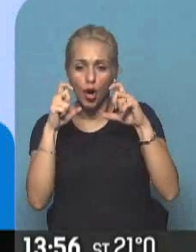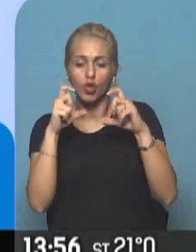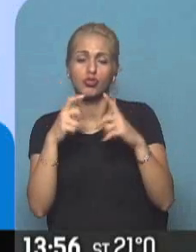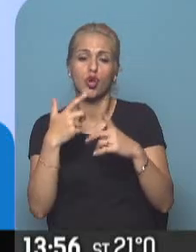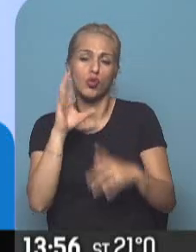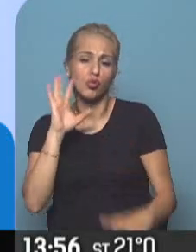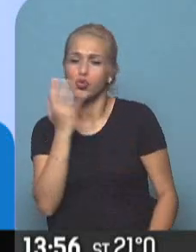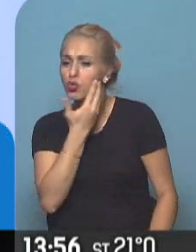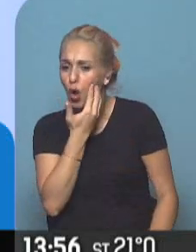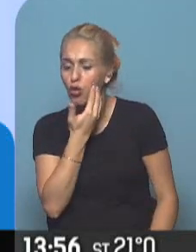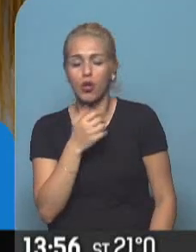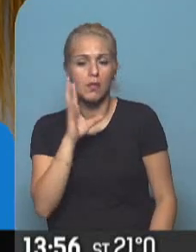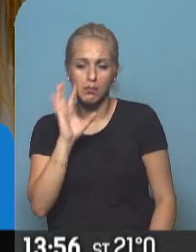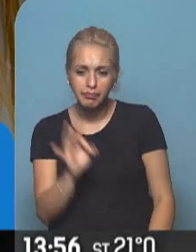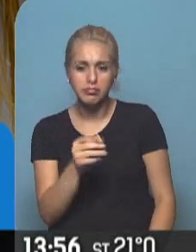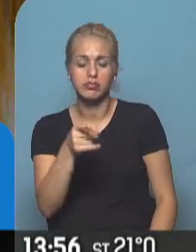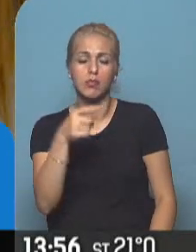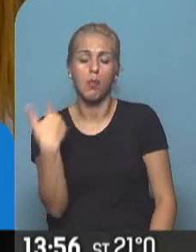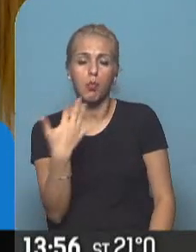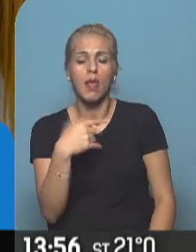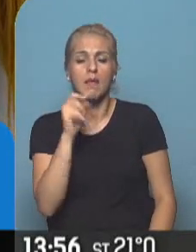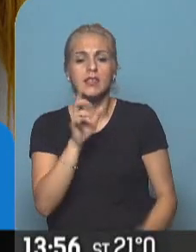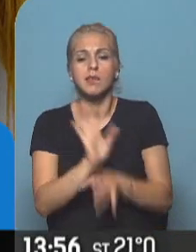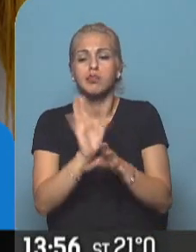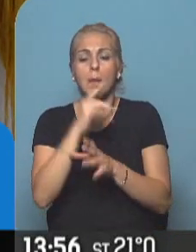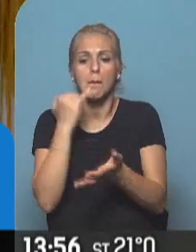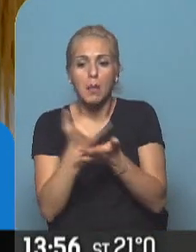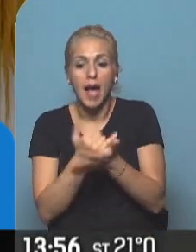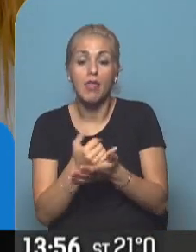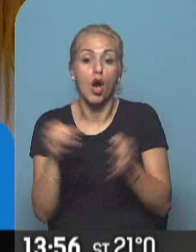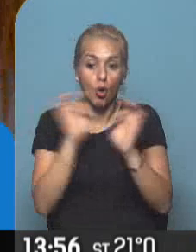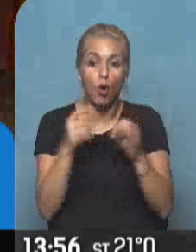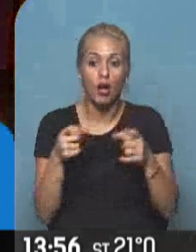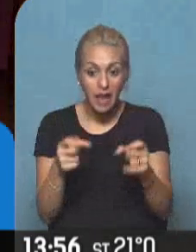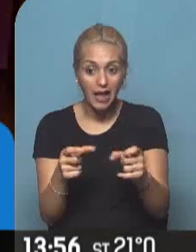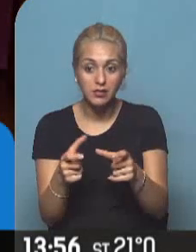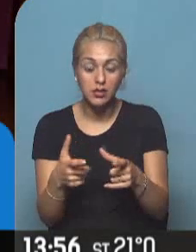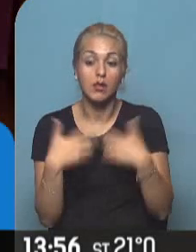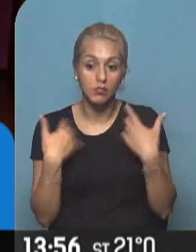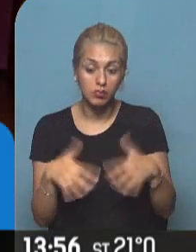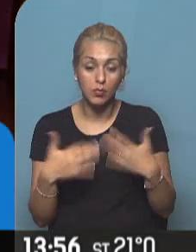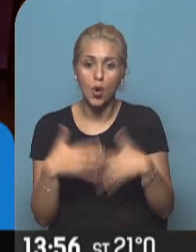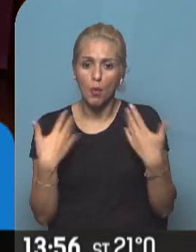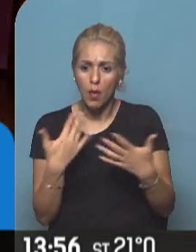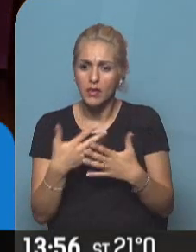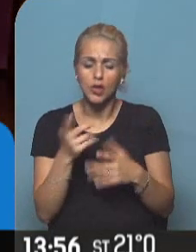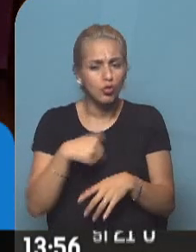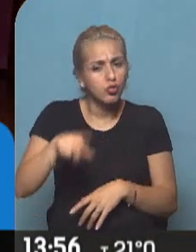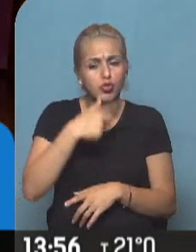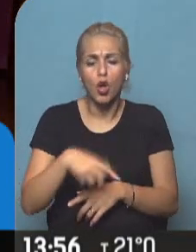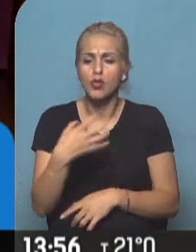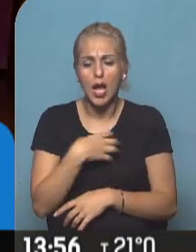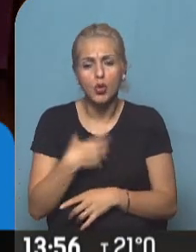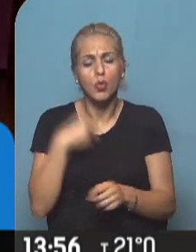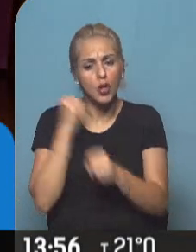sirve muchísimo para detectar que pueden ser desde pavas hasta cáncer todos los alumnos de grado y posgrado trabajan con